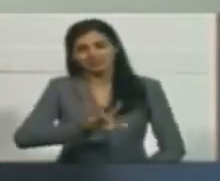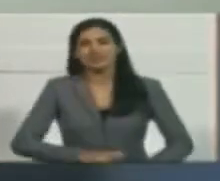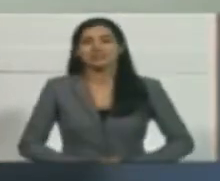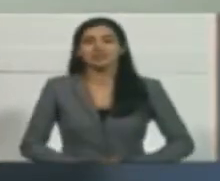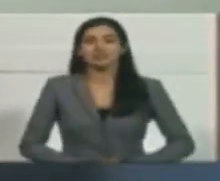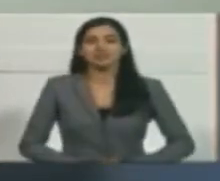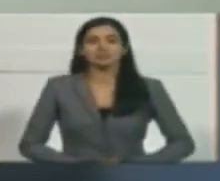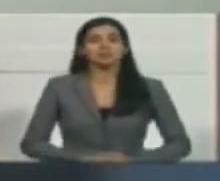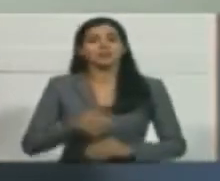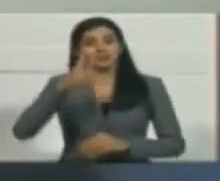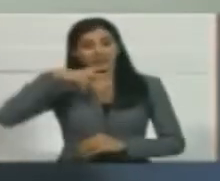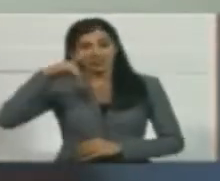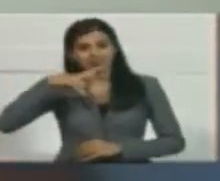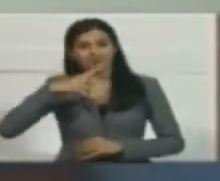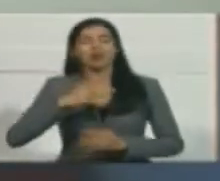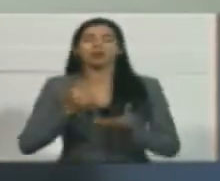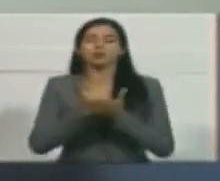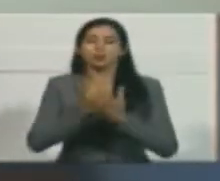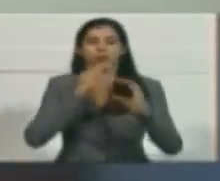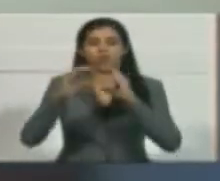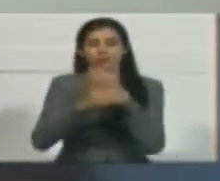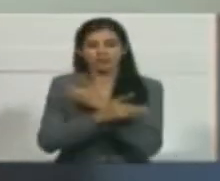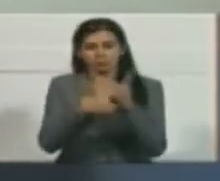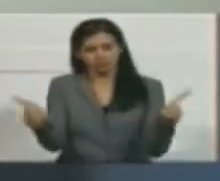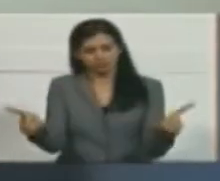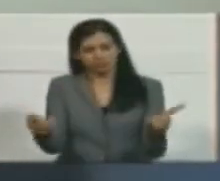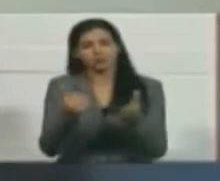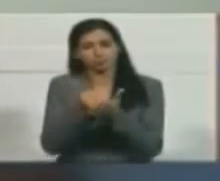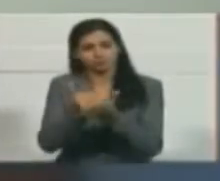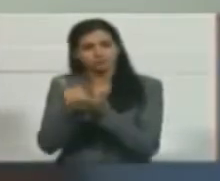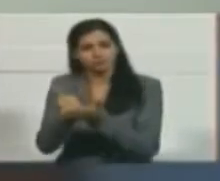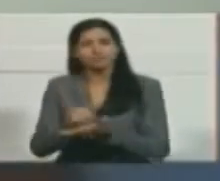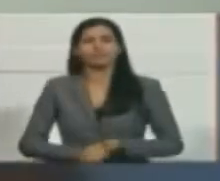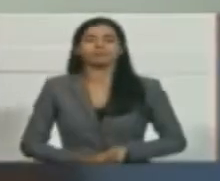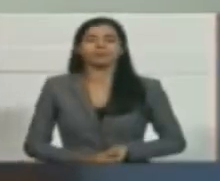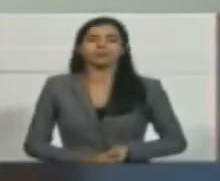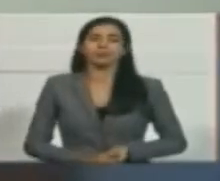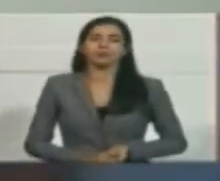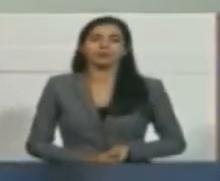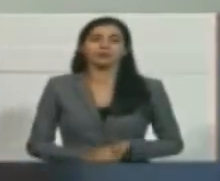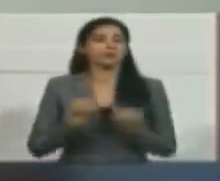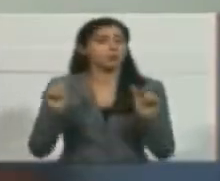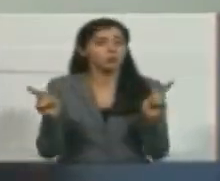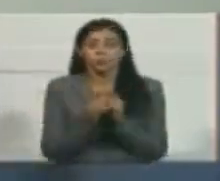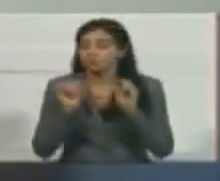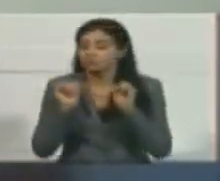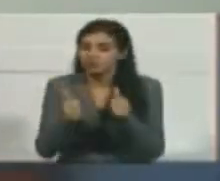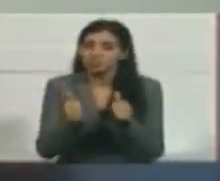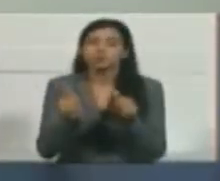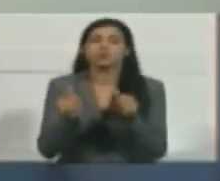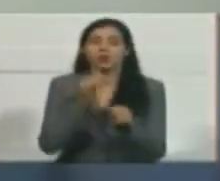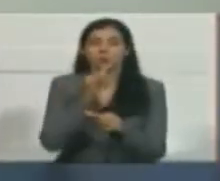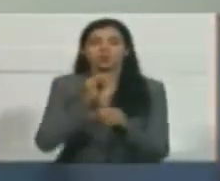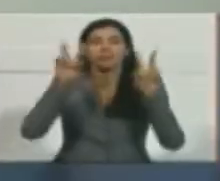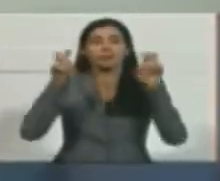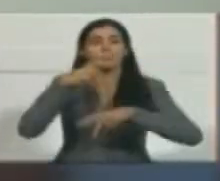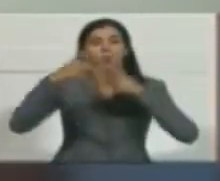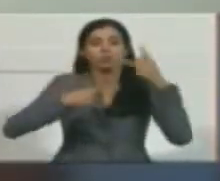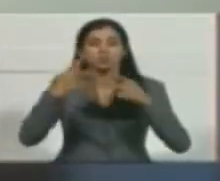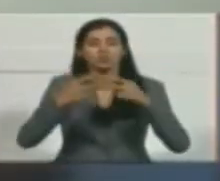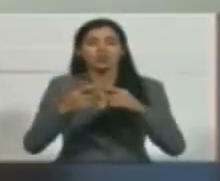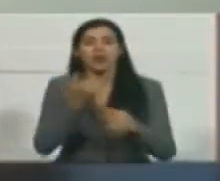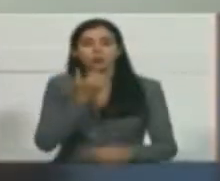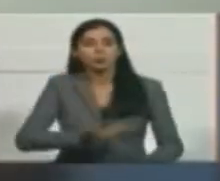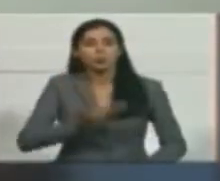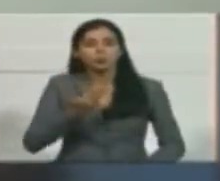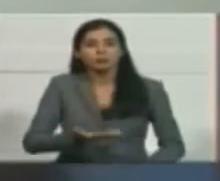señas, quien hace cada día más democrático este Cayendo y Corriendo. Entramos rápidamente en temas políticos, pero quiero decir algo